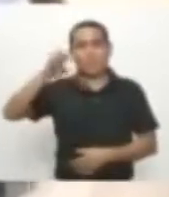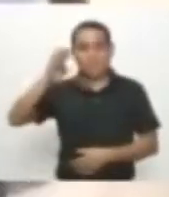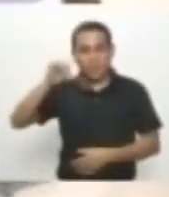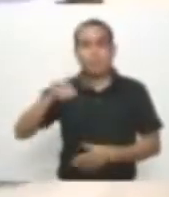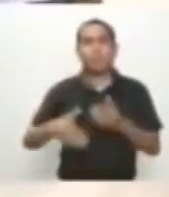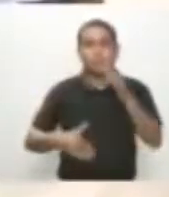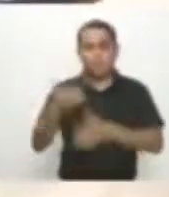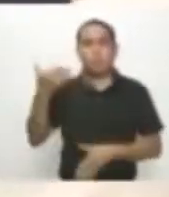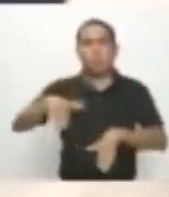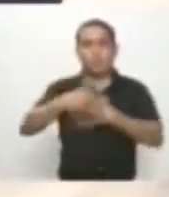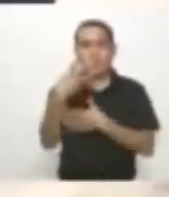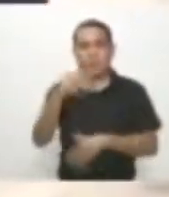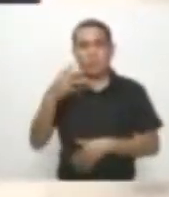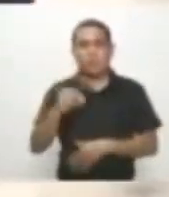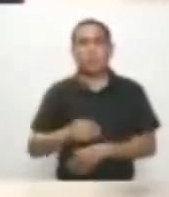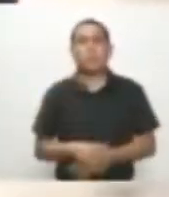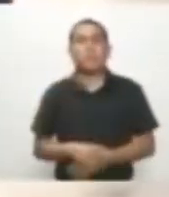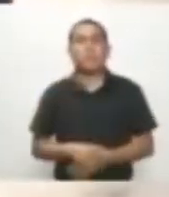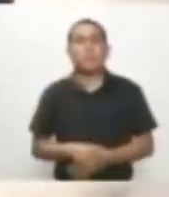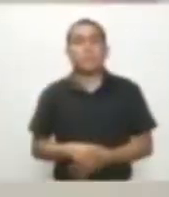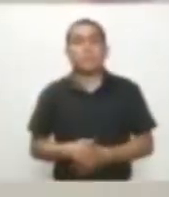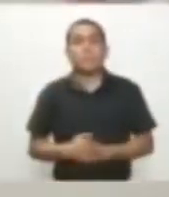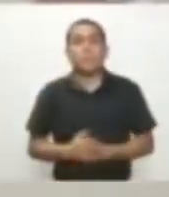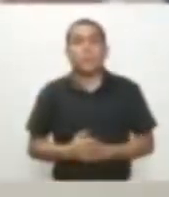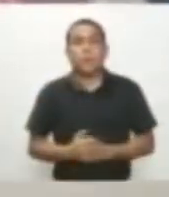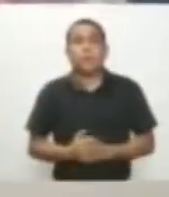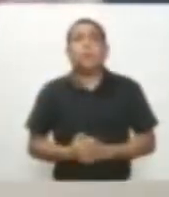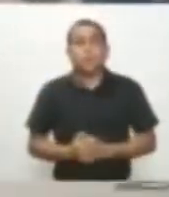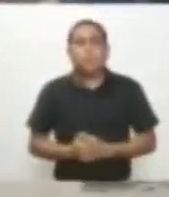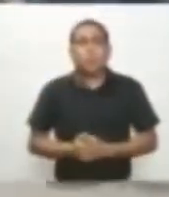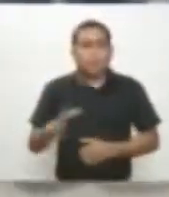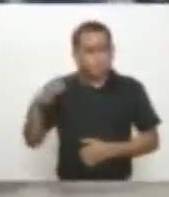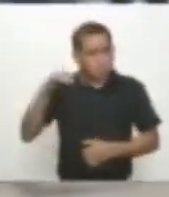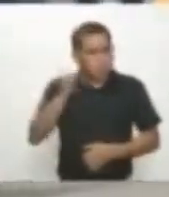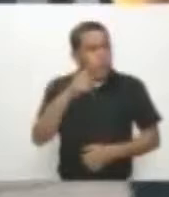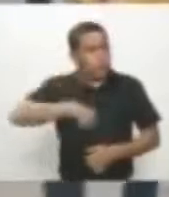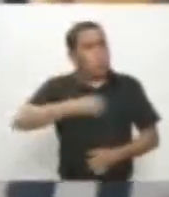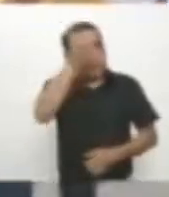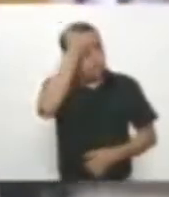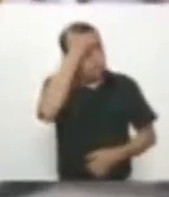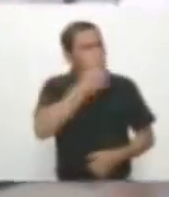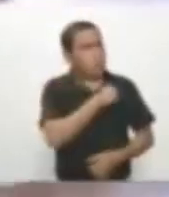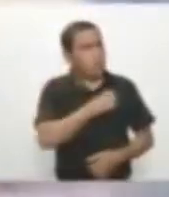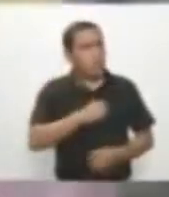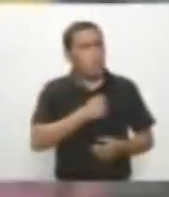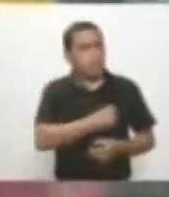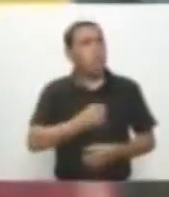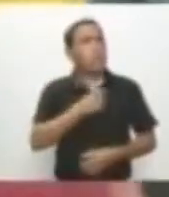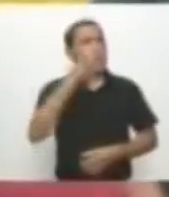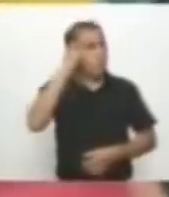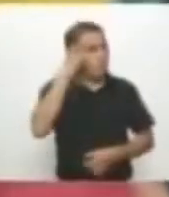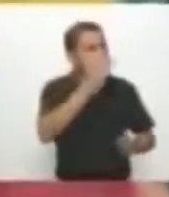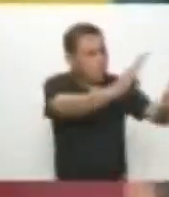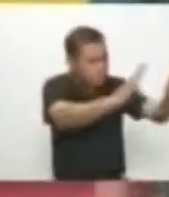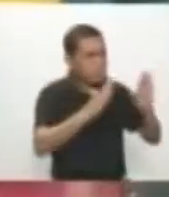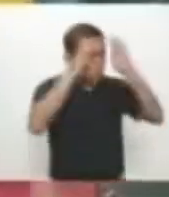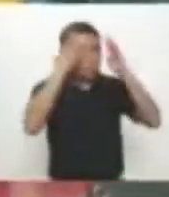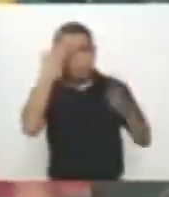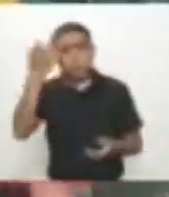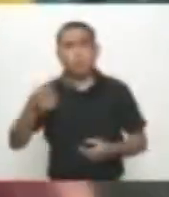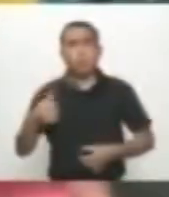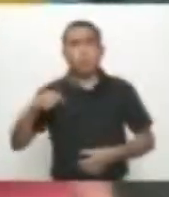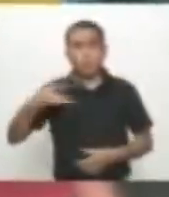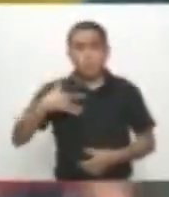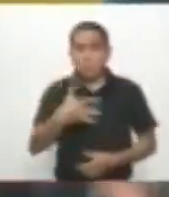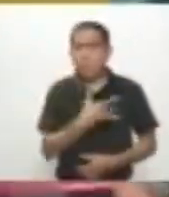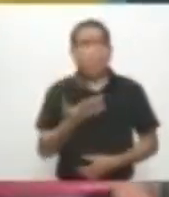Barranquilla. Estamos solicitando que el Estado nos dé la atención en relación a la problemática de que no tenemos salud en cuanto a vivienda, no